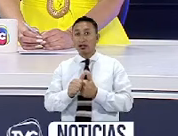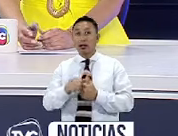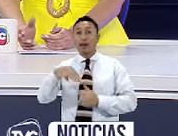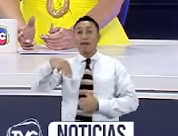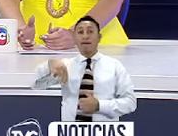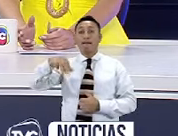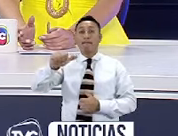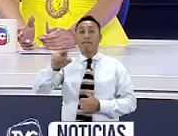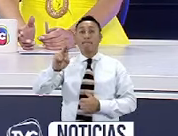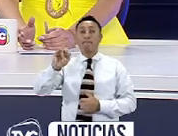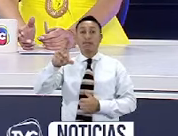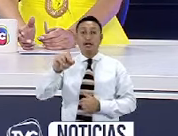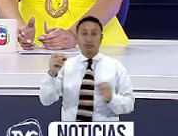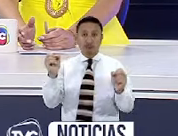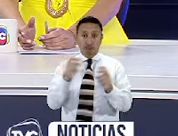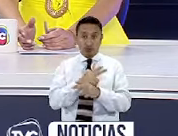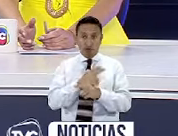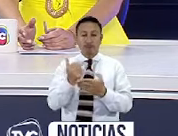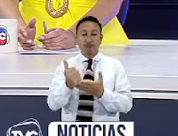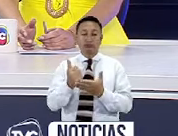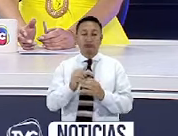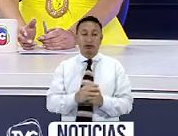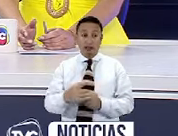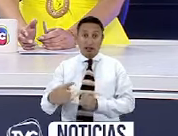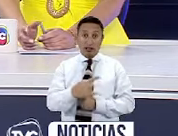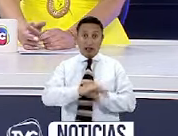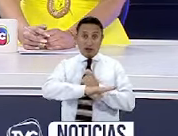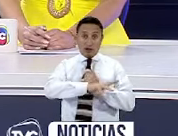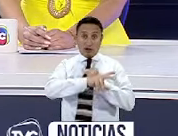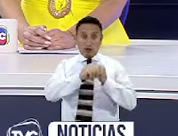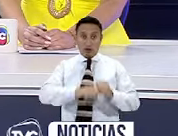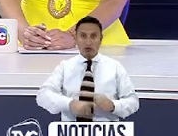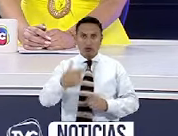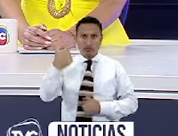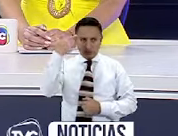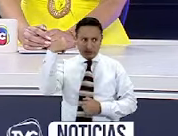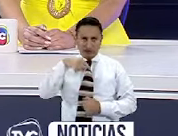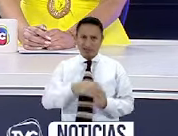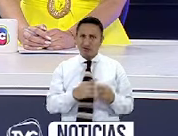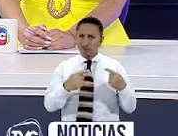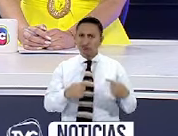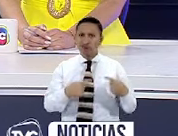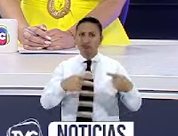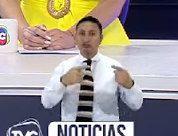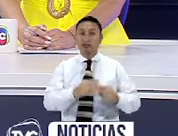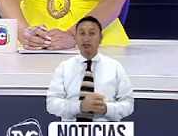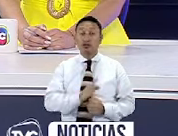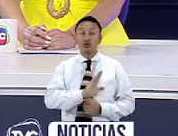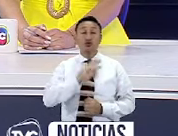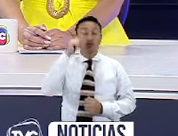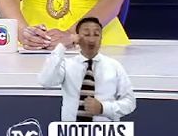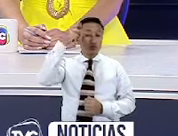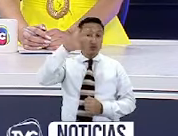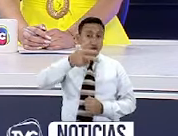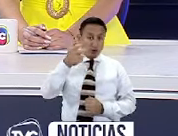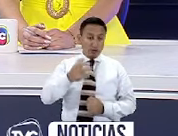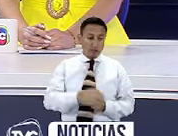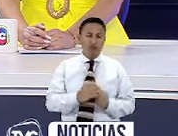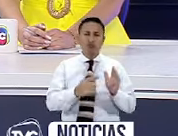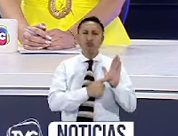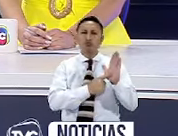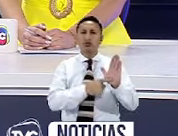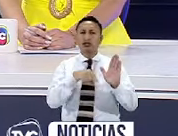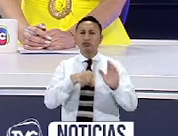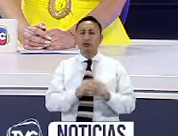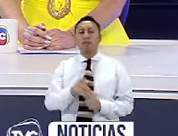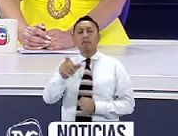claman por ayuda. Los robos e intentos de asalto son constantes. Las cámaras de seguridad evidencian cómo los